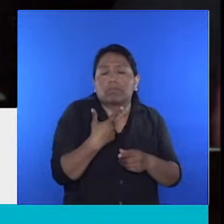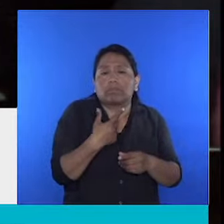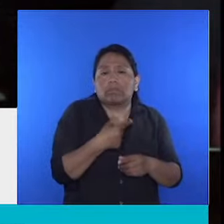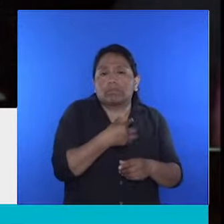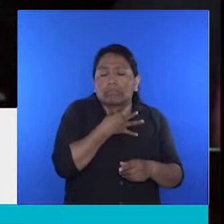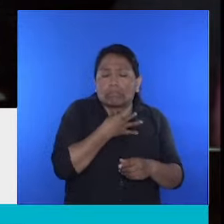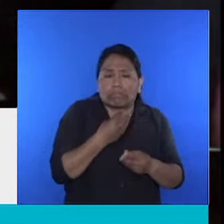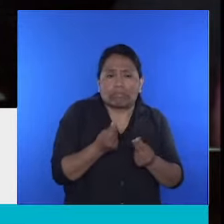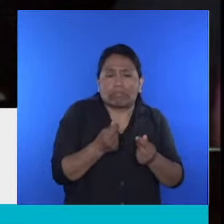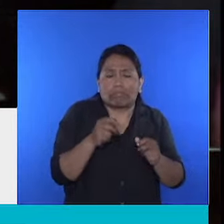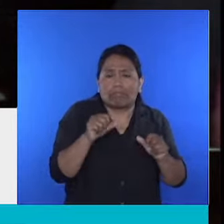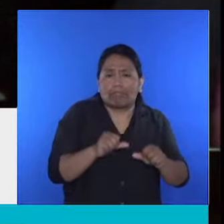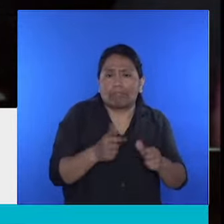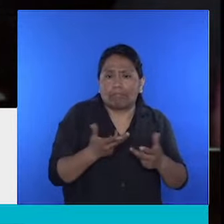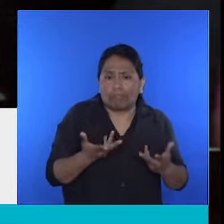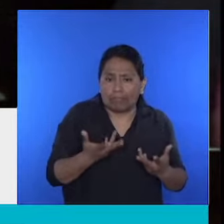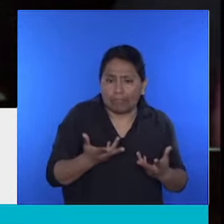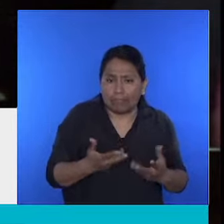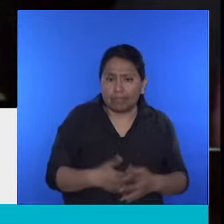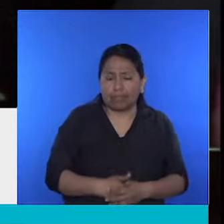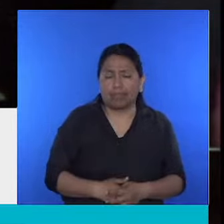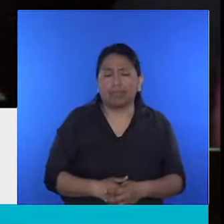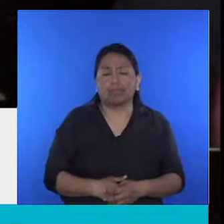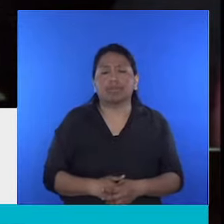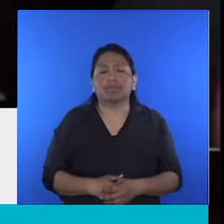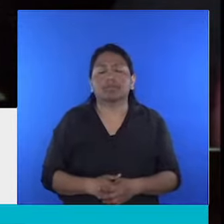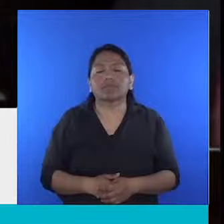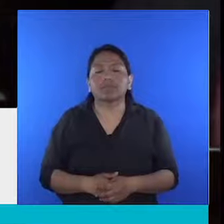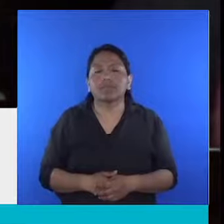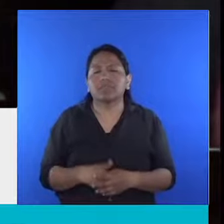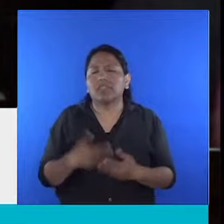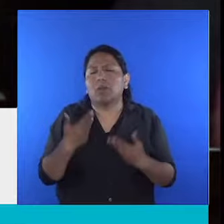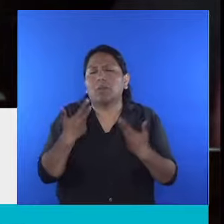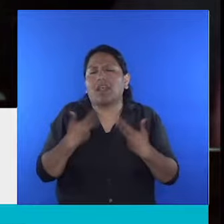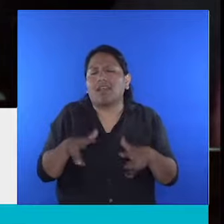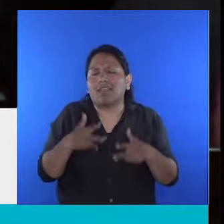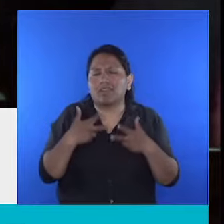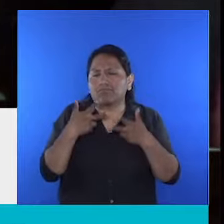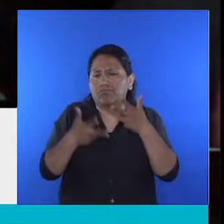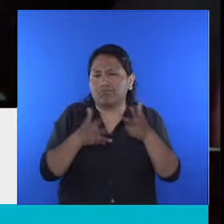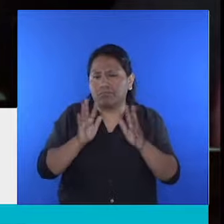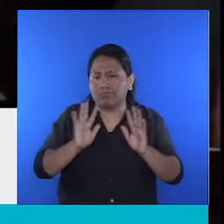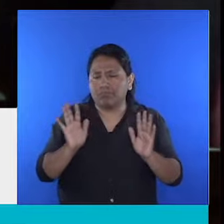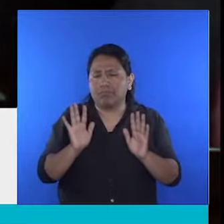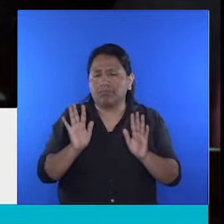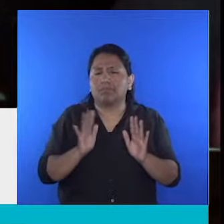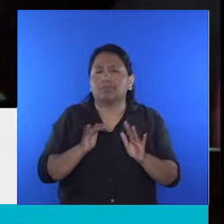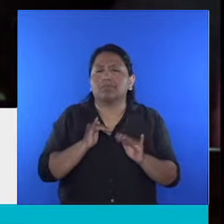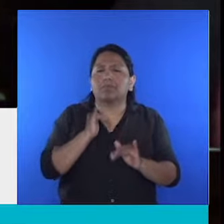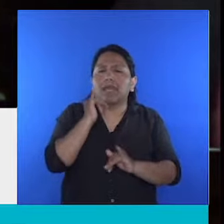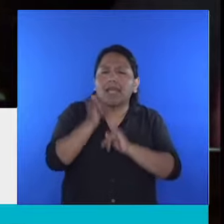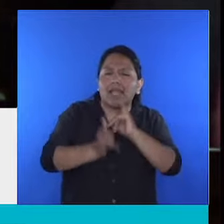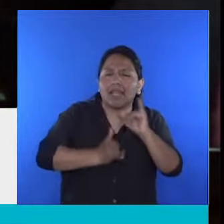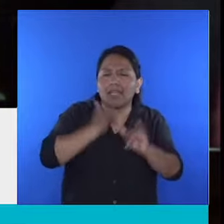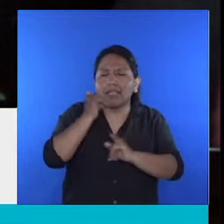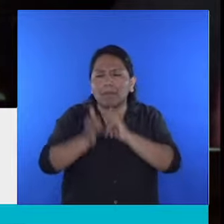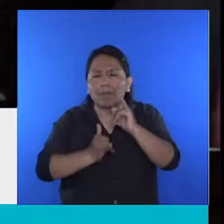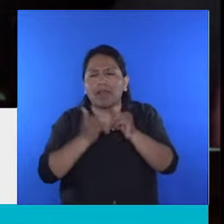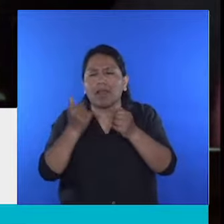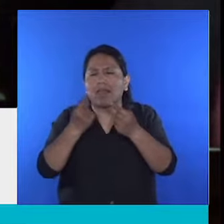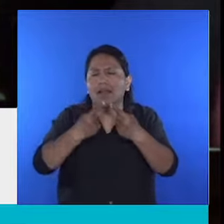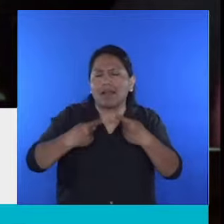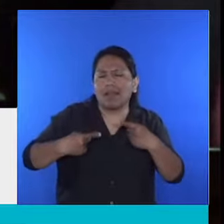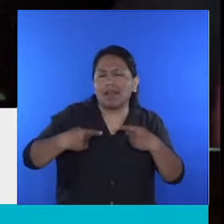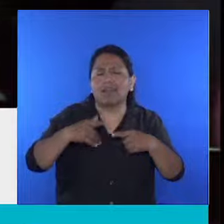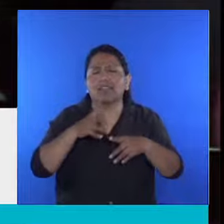mes digo para hablar en un idioma en un idioma senillo para explicar sin sin tanto